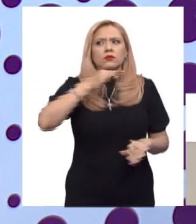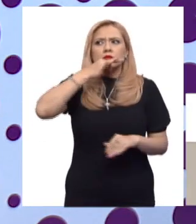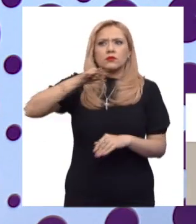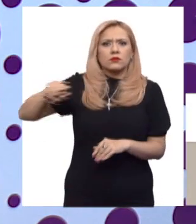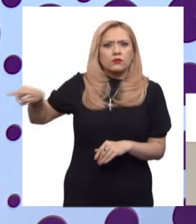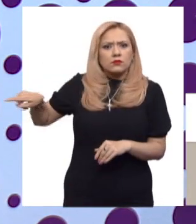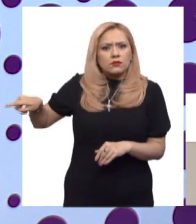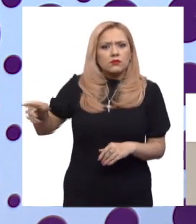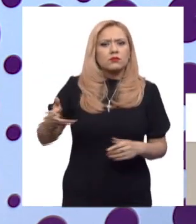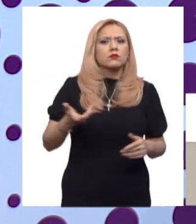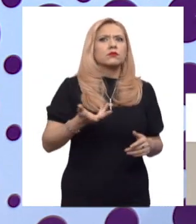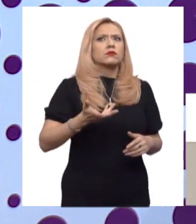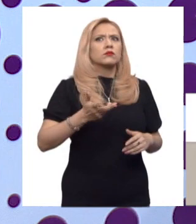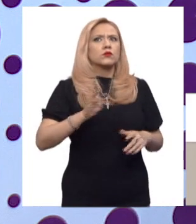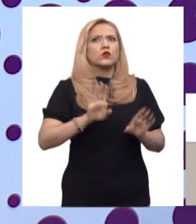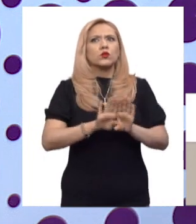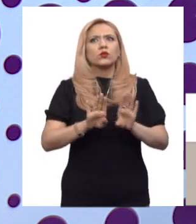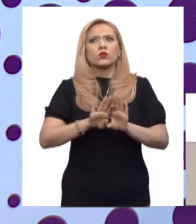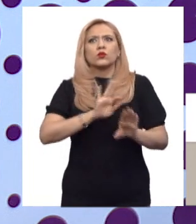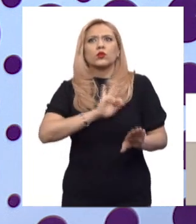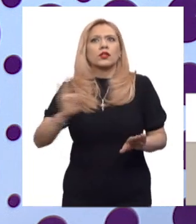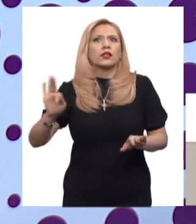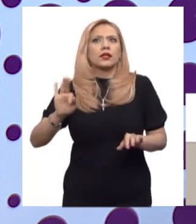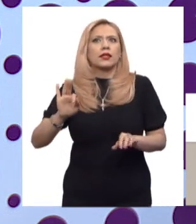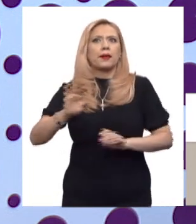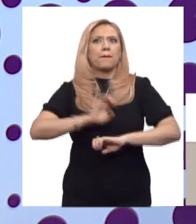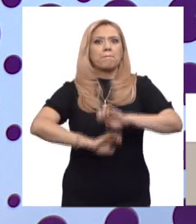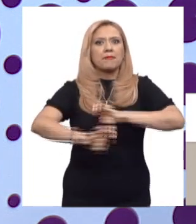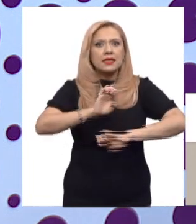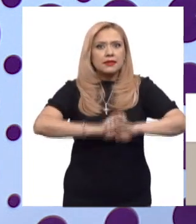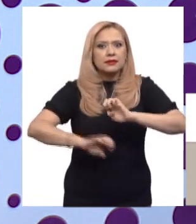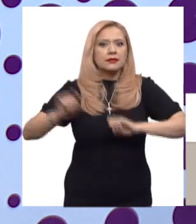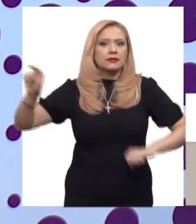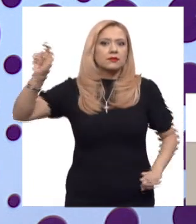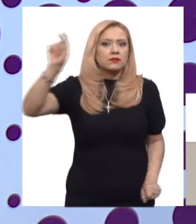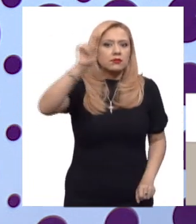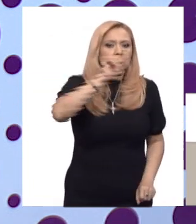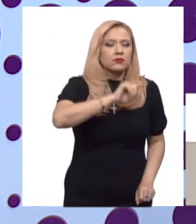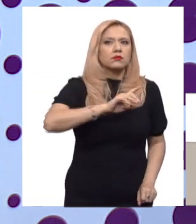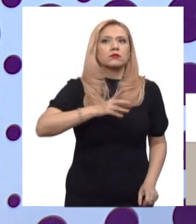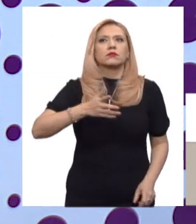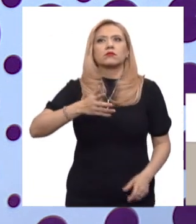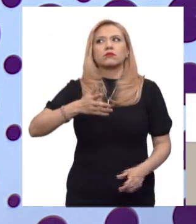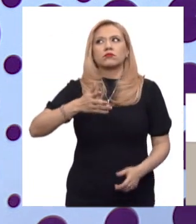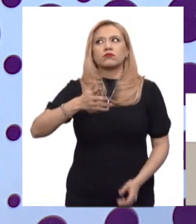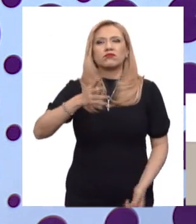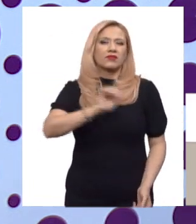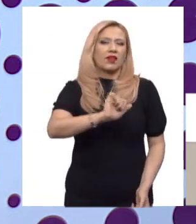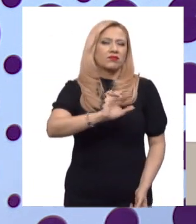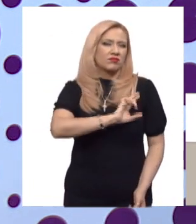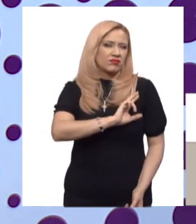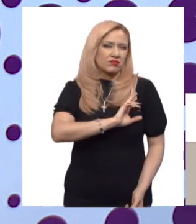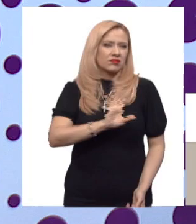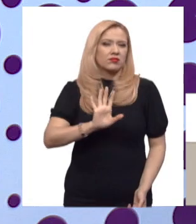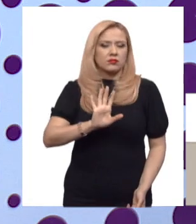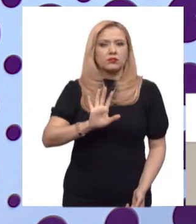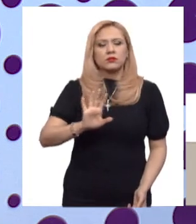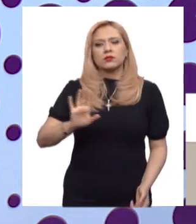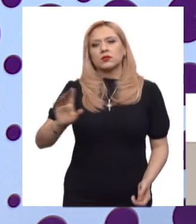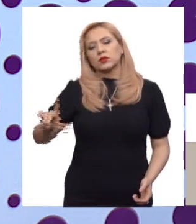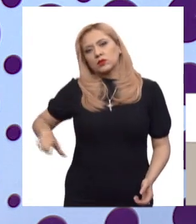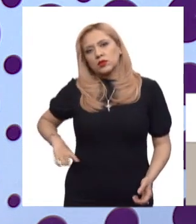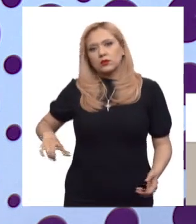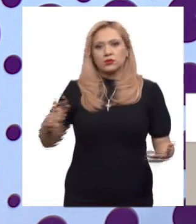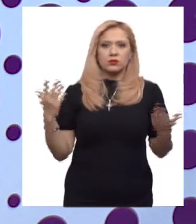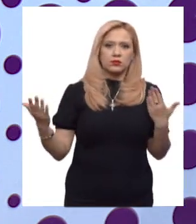mecanismos que pueden adoptar sobre las empresas, ¿no? Hablando de corrupción, pues claro, todo tiene dos partes, siempre hay la pública y la privada,